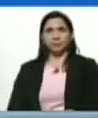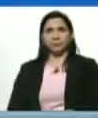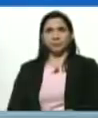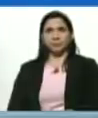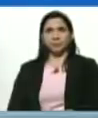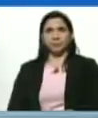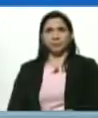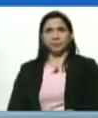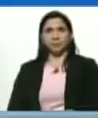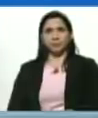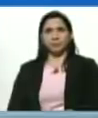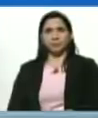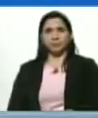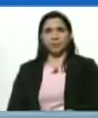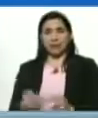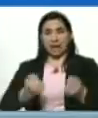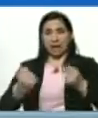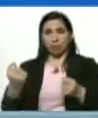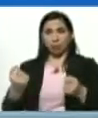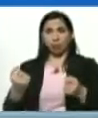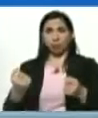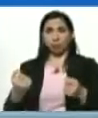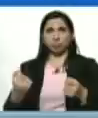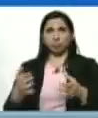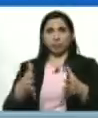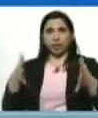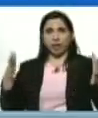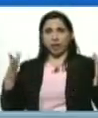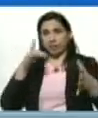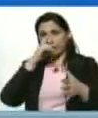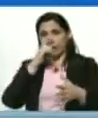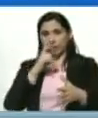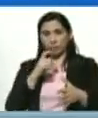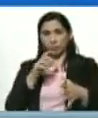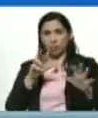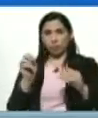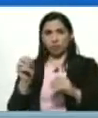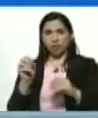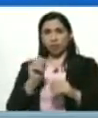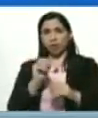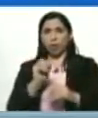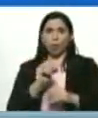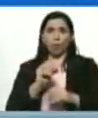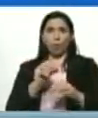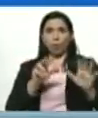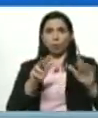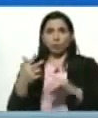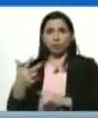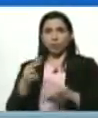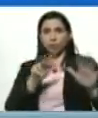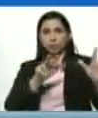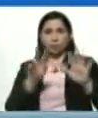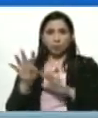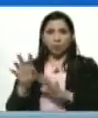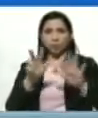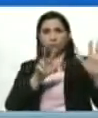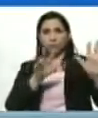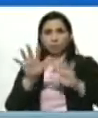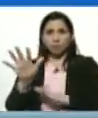500 una trampa larguísima en los años 80 83 84 85